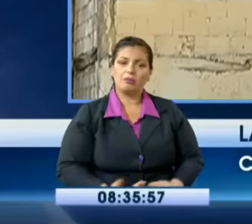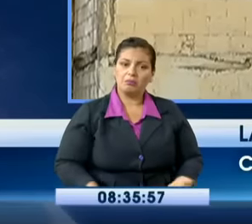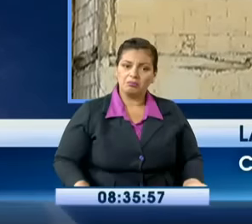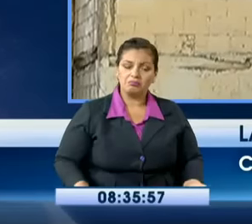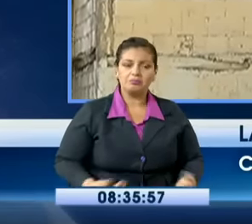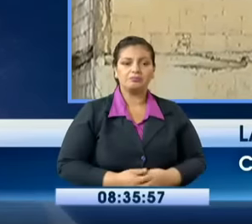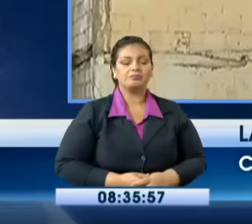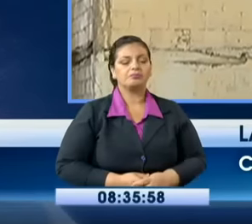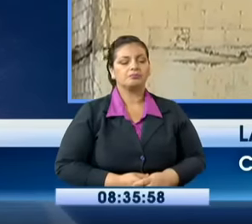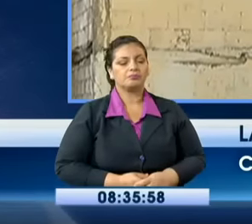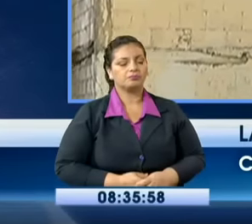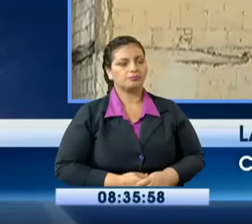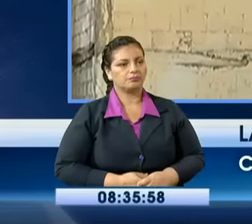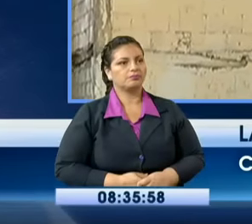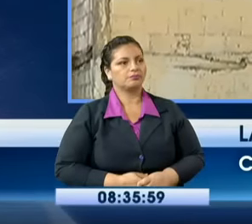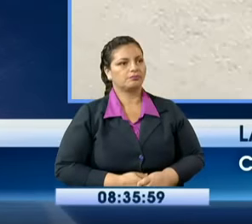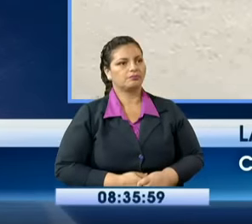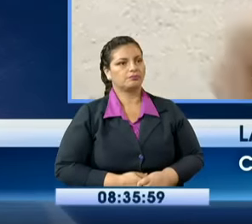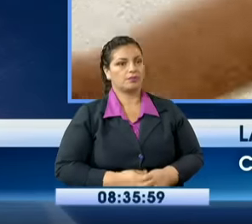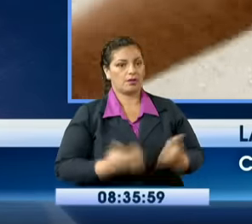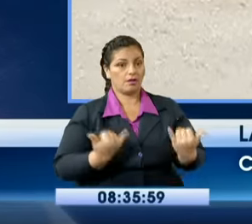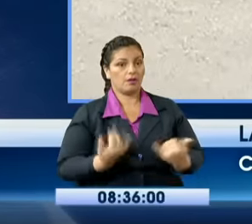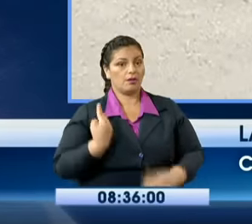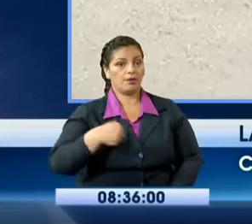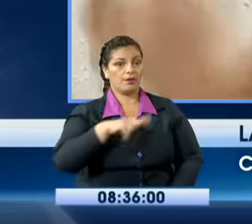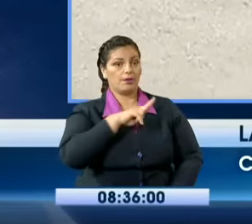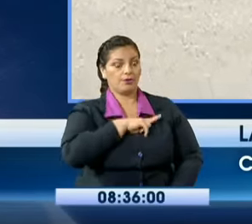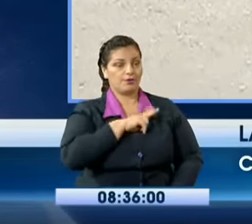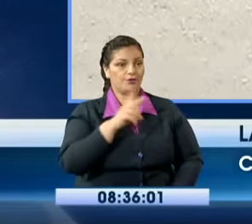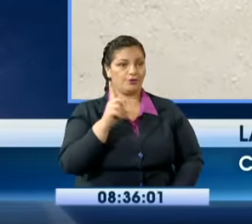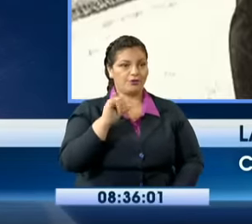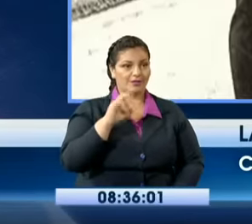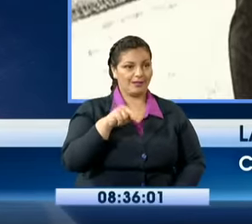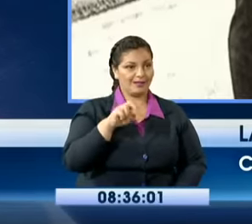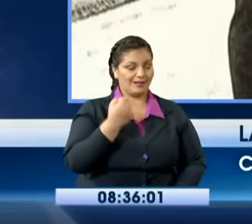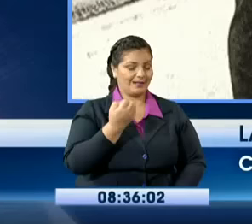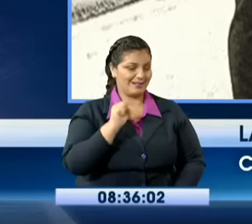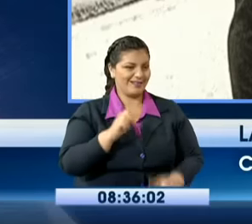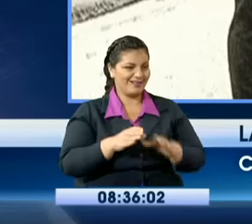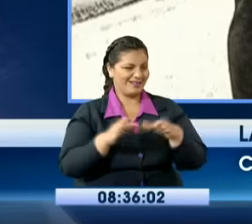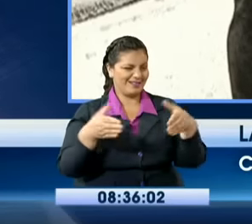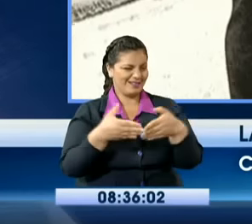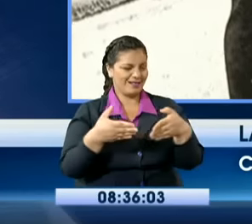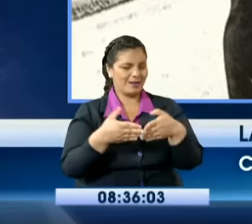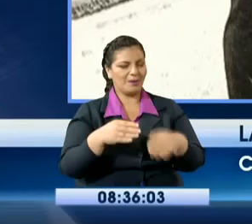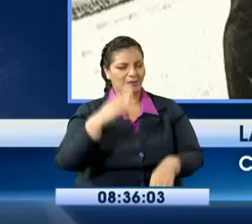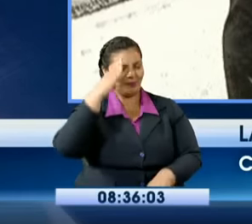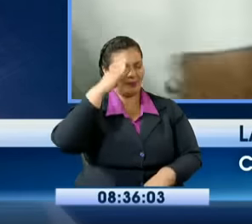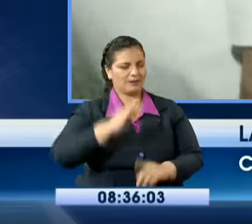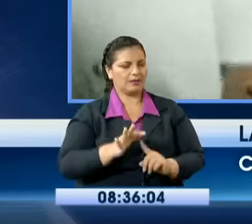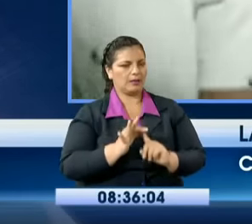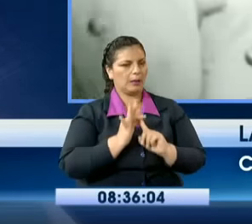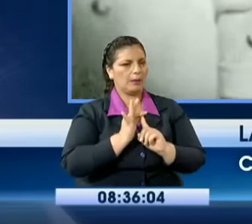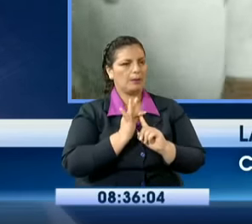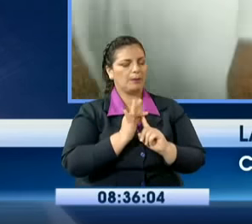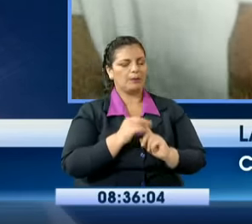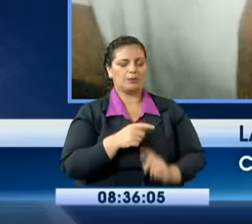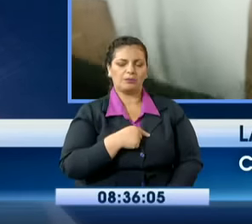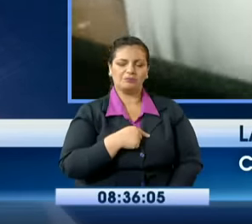ciudadanía. Y eso es obviamente pues que a nosotros como DINASET, como policía, como parte del Estado, nos llena a nosotros de mucho